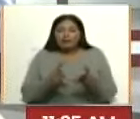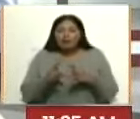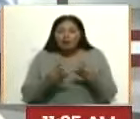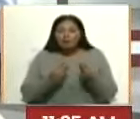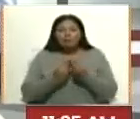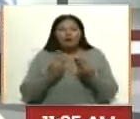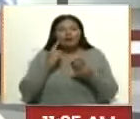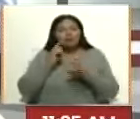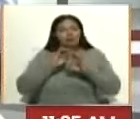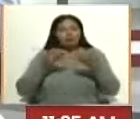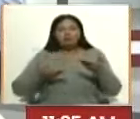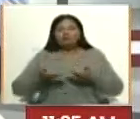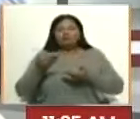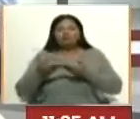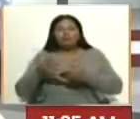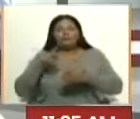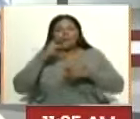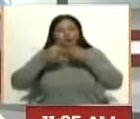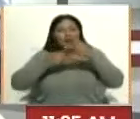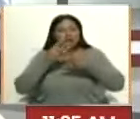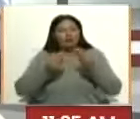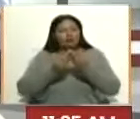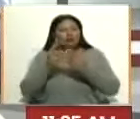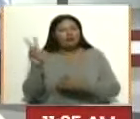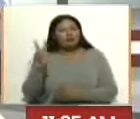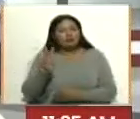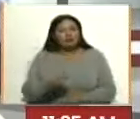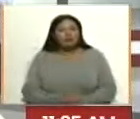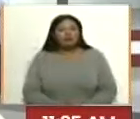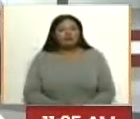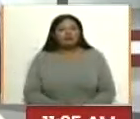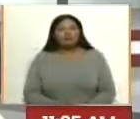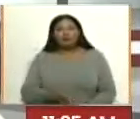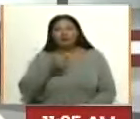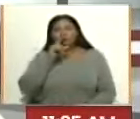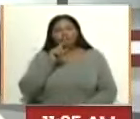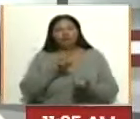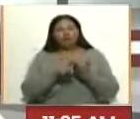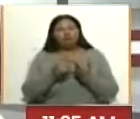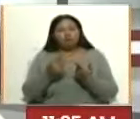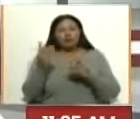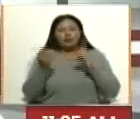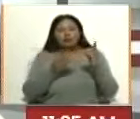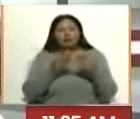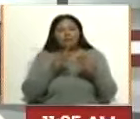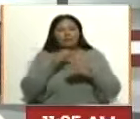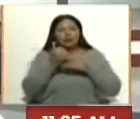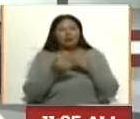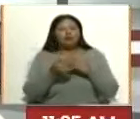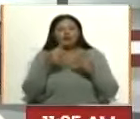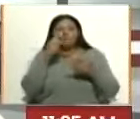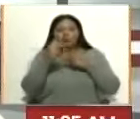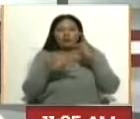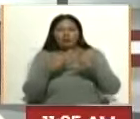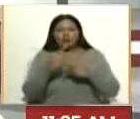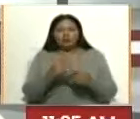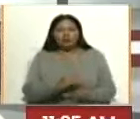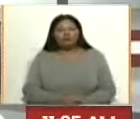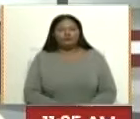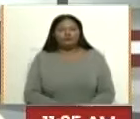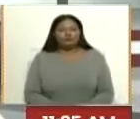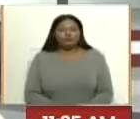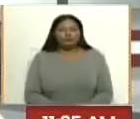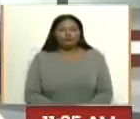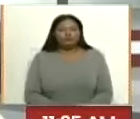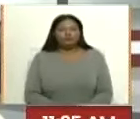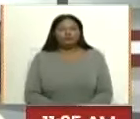una parcialidad política en Venezuela. No están casados con el diálogo, están casados con un proyecto político que, digamos,